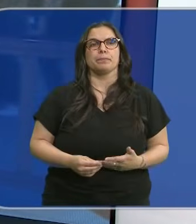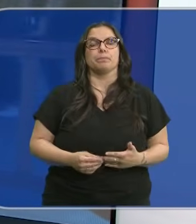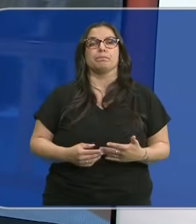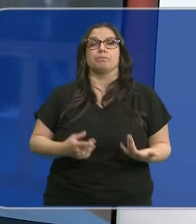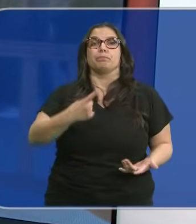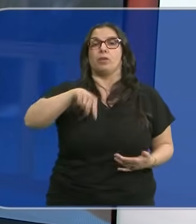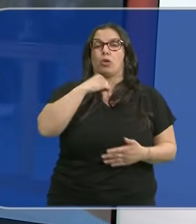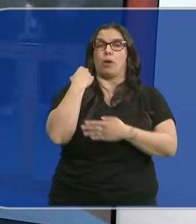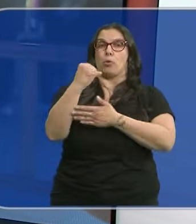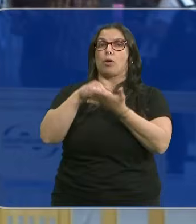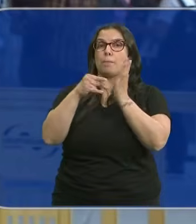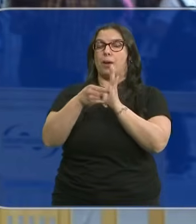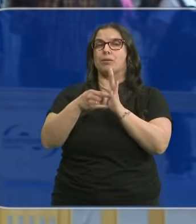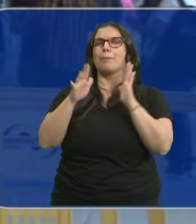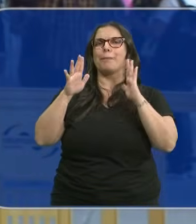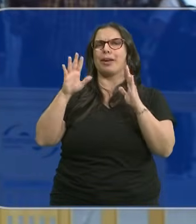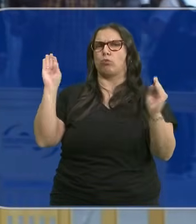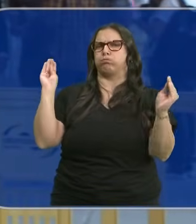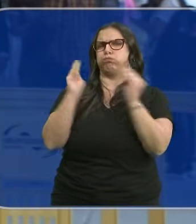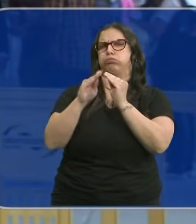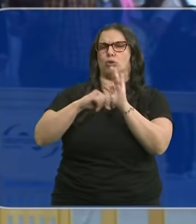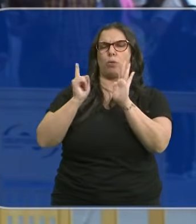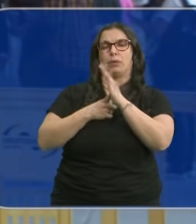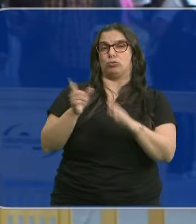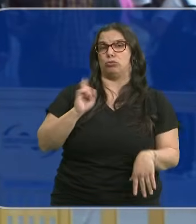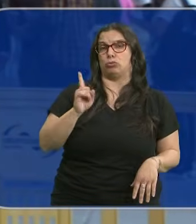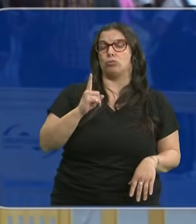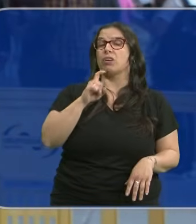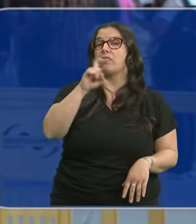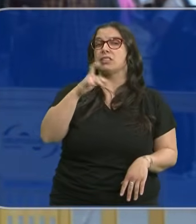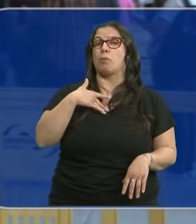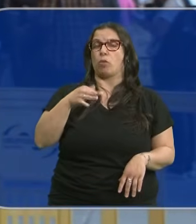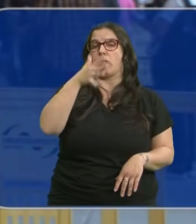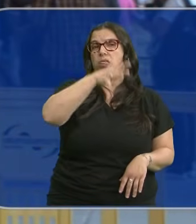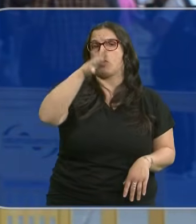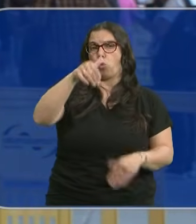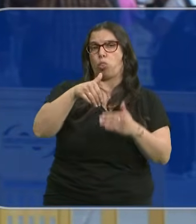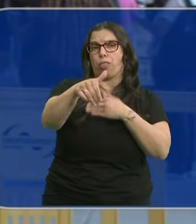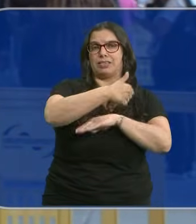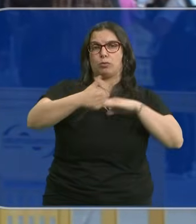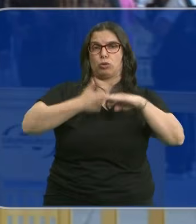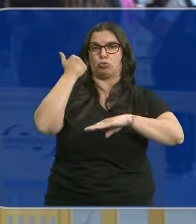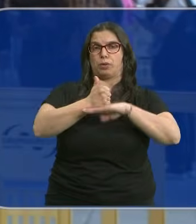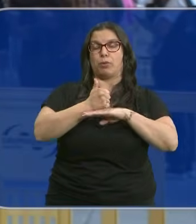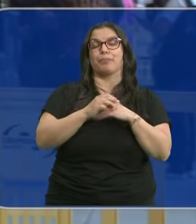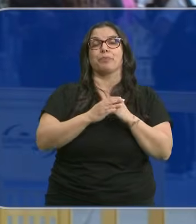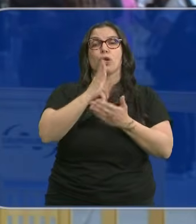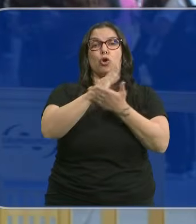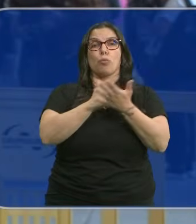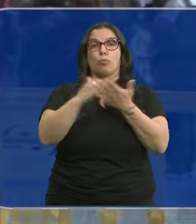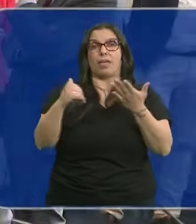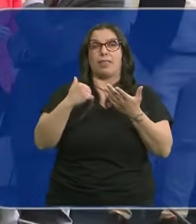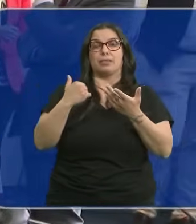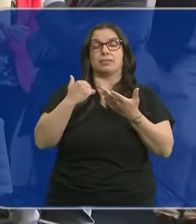Pues han respaldado el plan, pero no lo comparten y advierten incluso de futuros recursos ante el Tribunal Supremo. Las diferentes